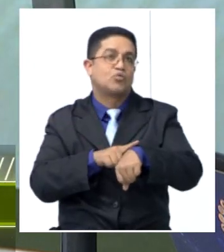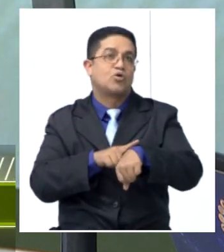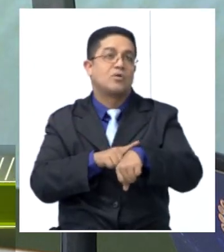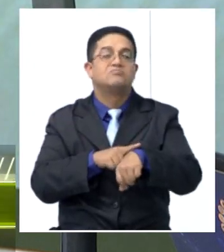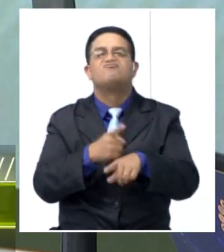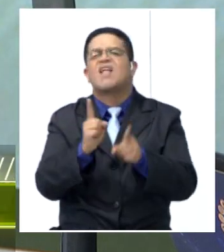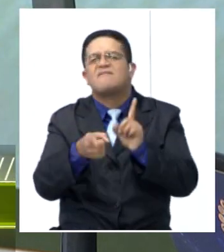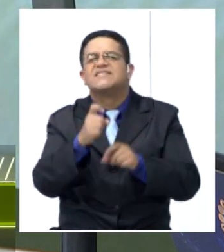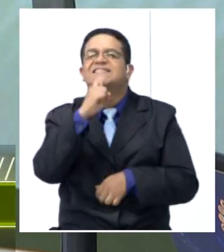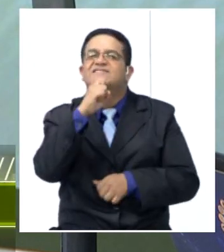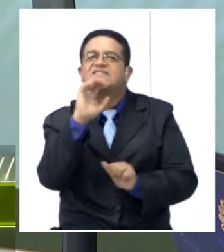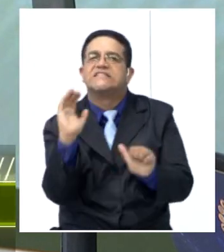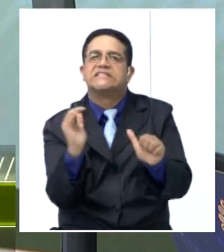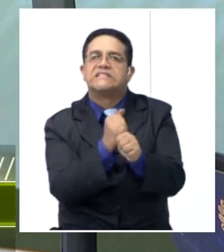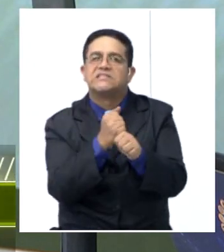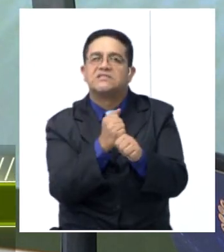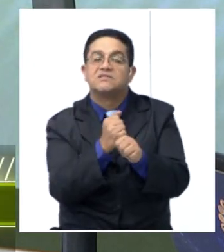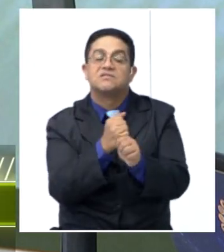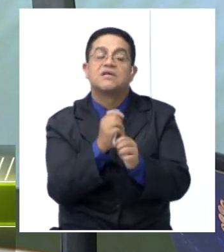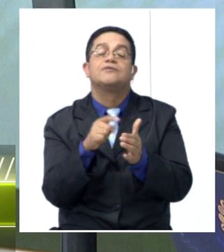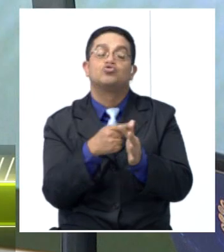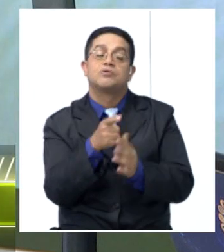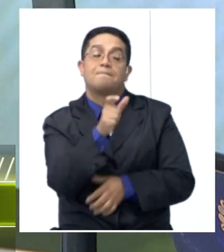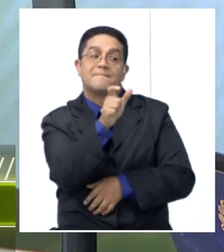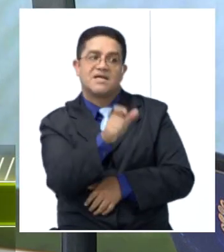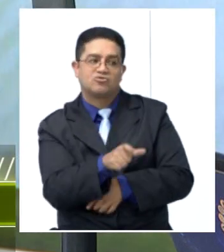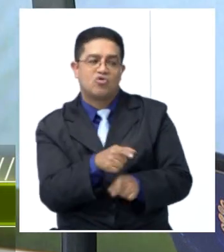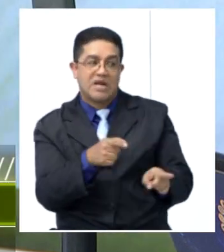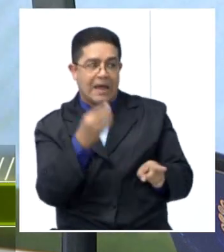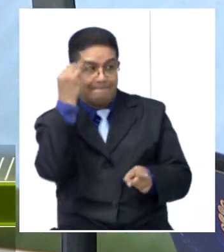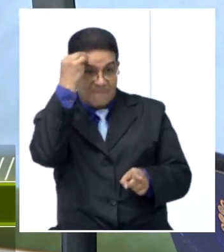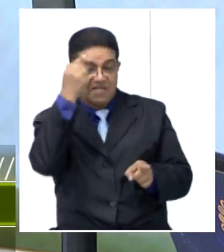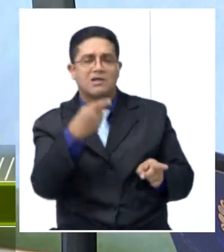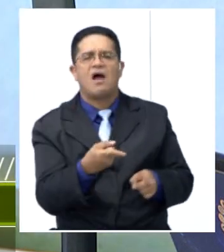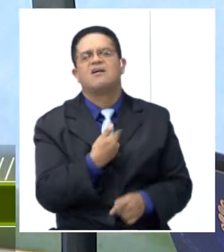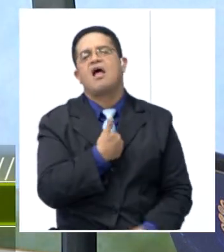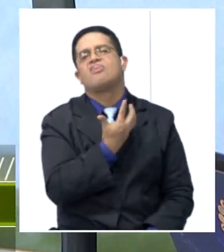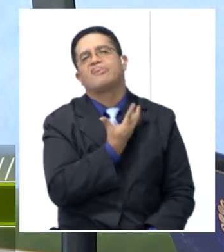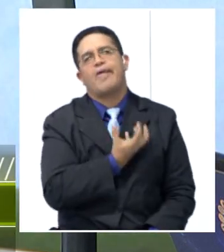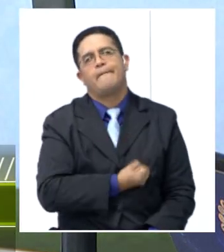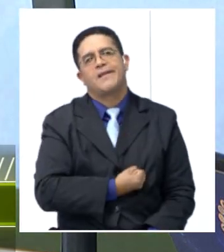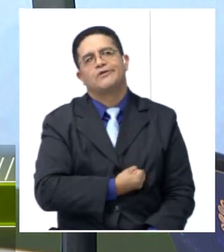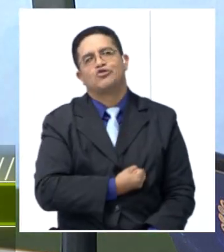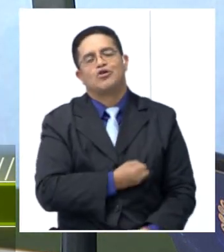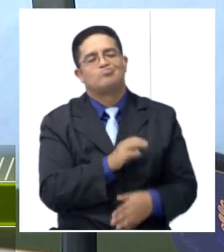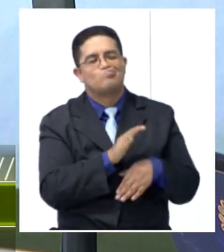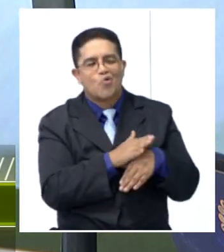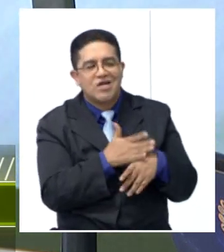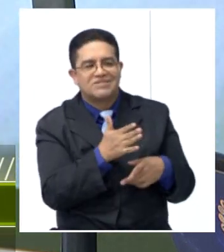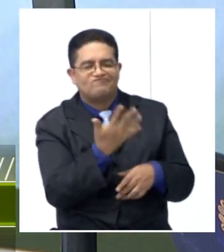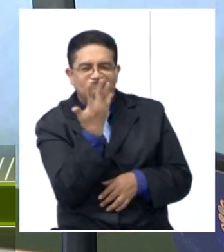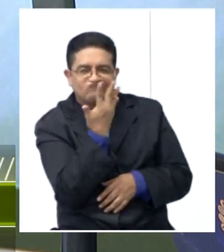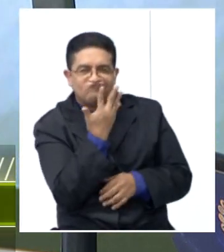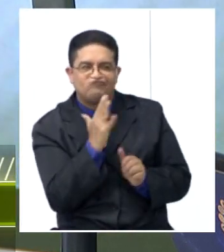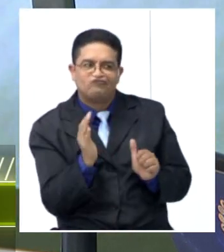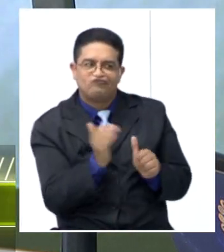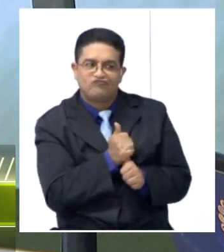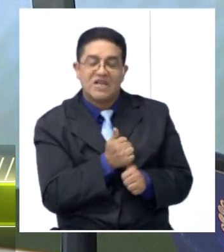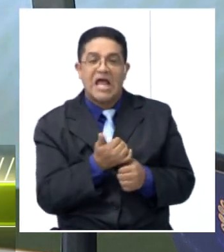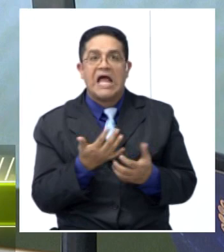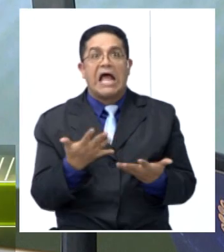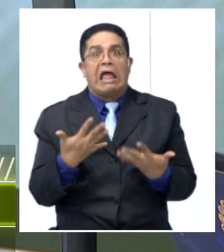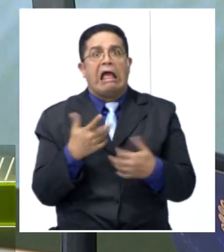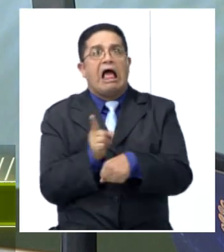de captar. Entonces el paciente muchas veces es tratado como una depresión clásica porque no logramos detectar ese pequeño aceleramiento.